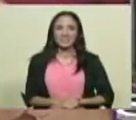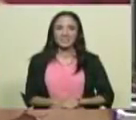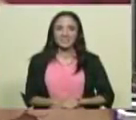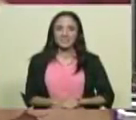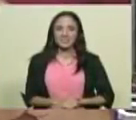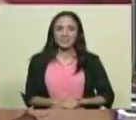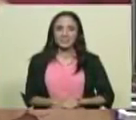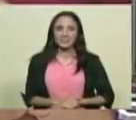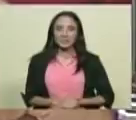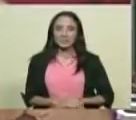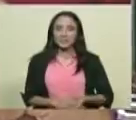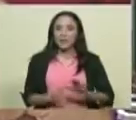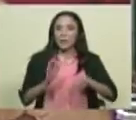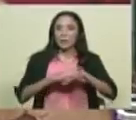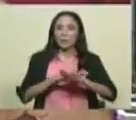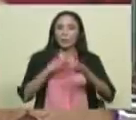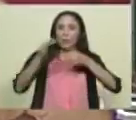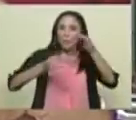quitan.